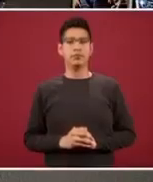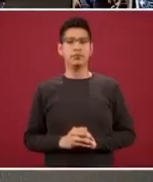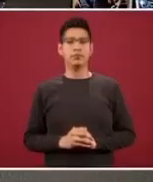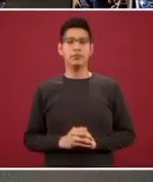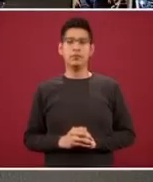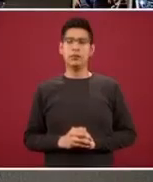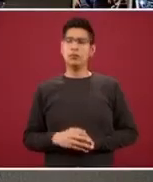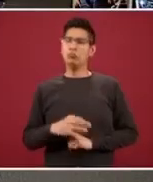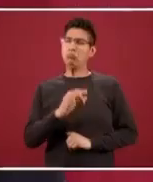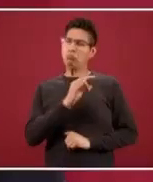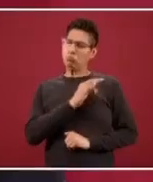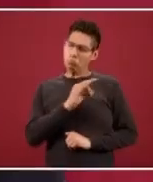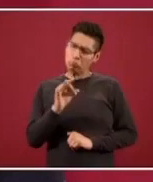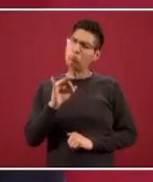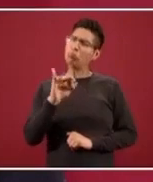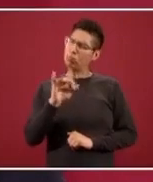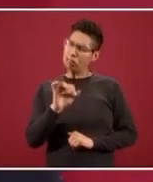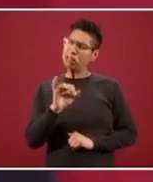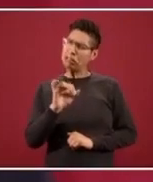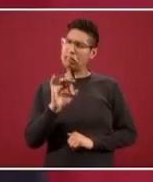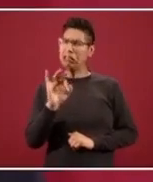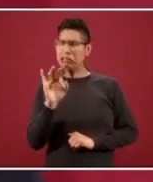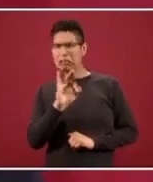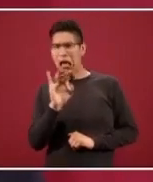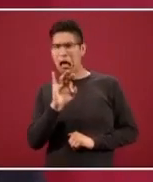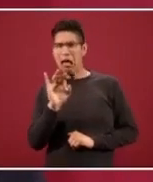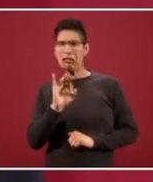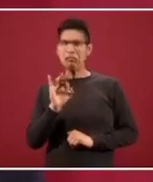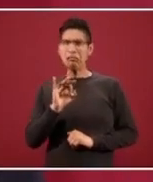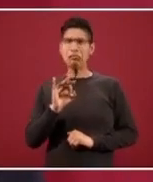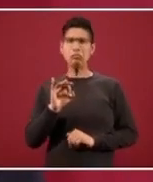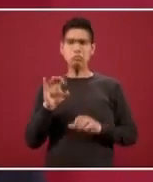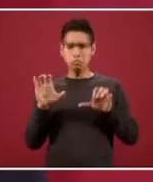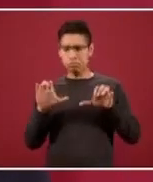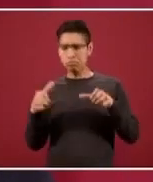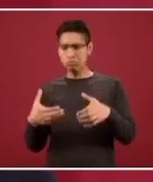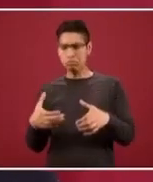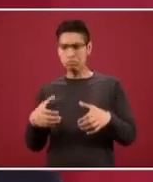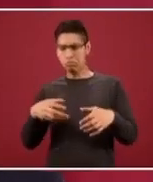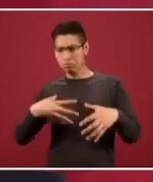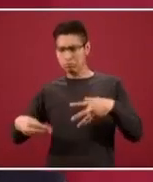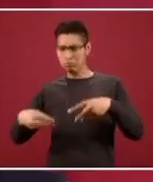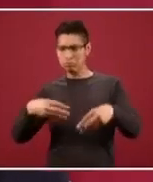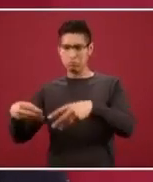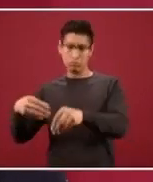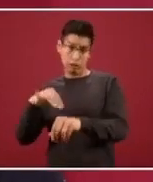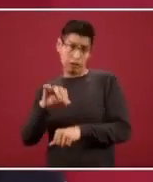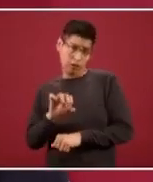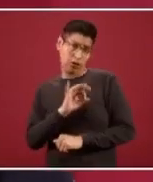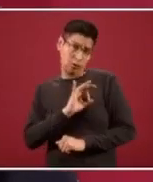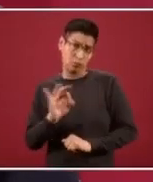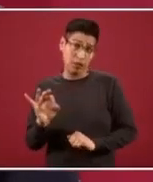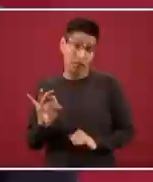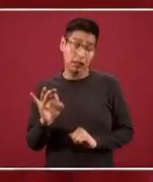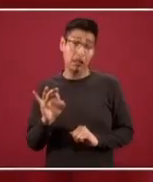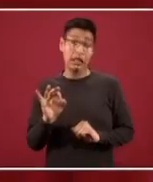¿Puede tratarse de un caso comunitario? Podría. ¿Puede encontrarse un vínculo